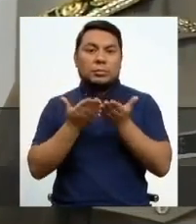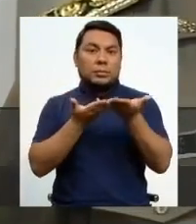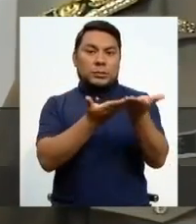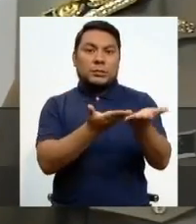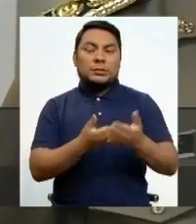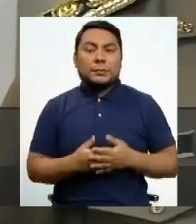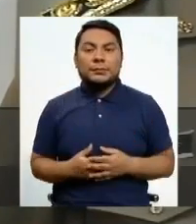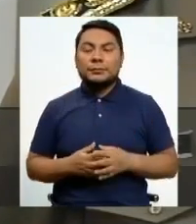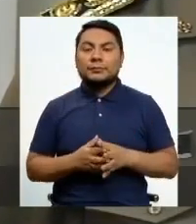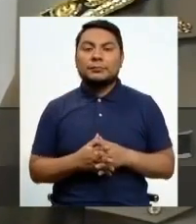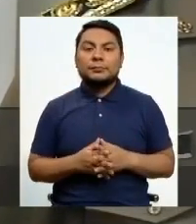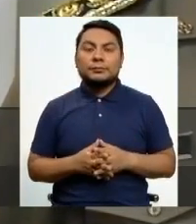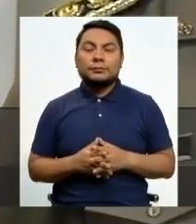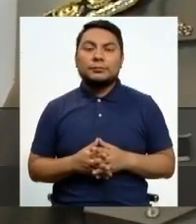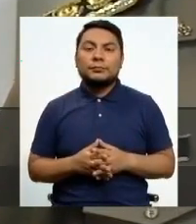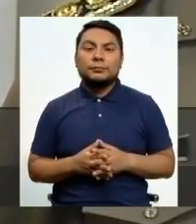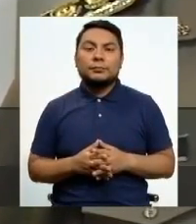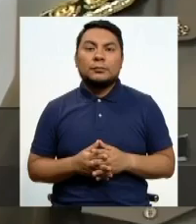momentos.